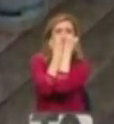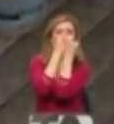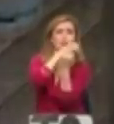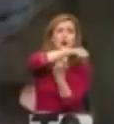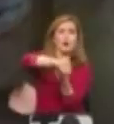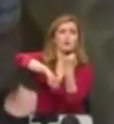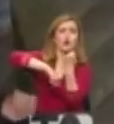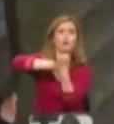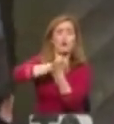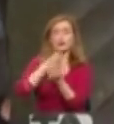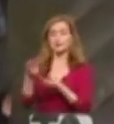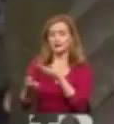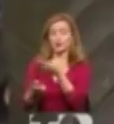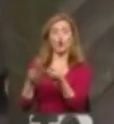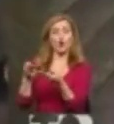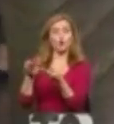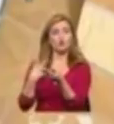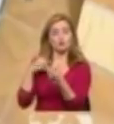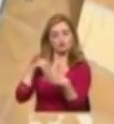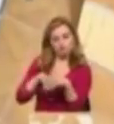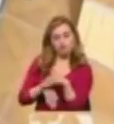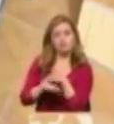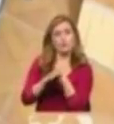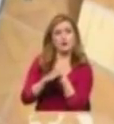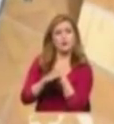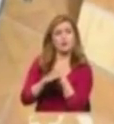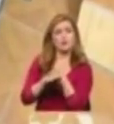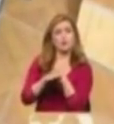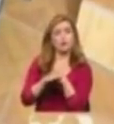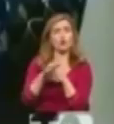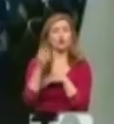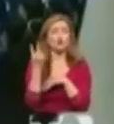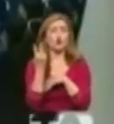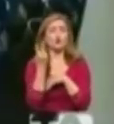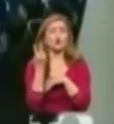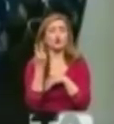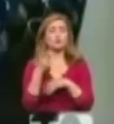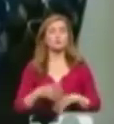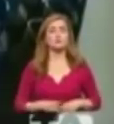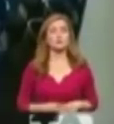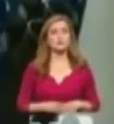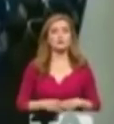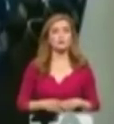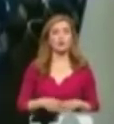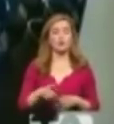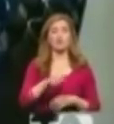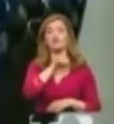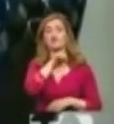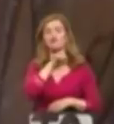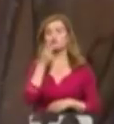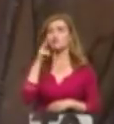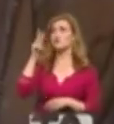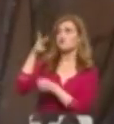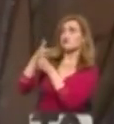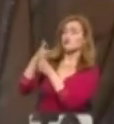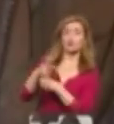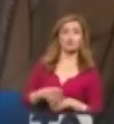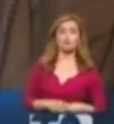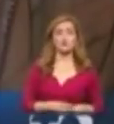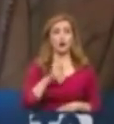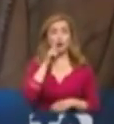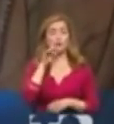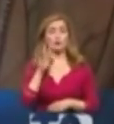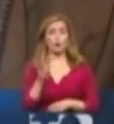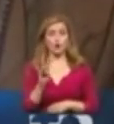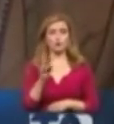Aprovecharon el negocio de los mismos para ingresar con engaños cuando se encontraban solos, pero no se percataron de las cámaras de seguridad. Mi esposo